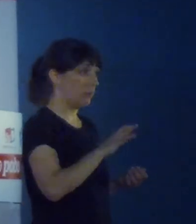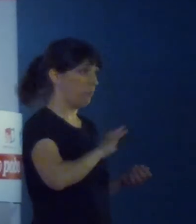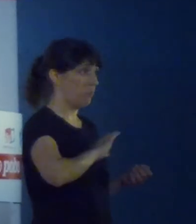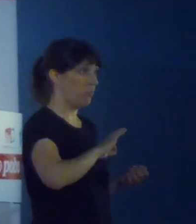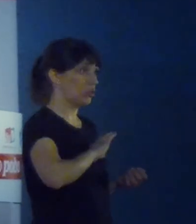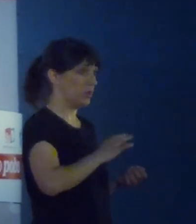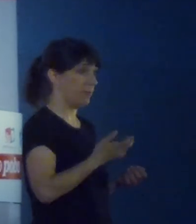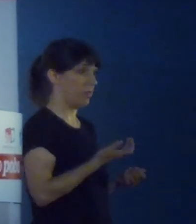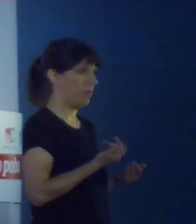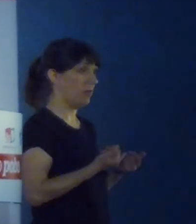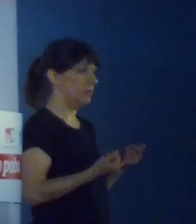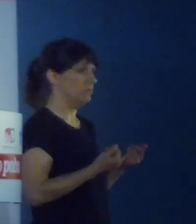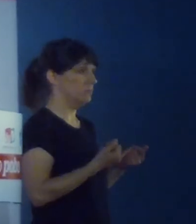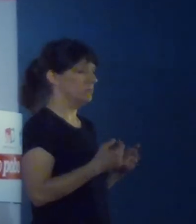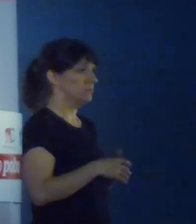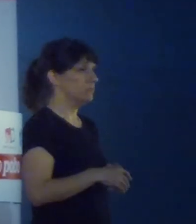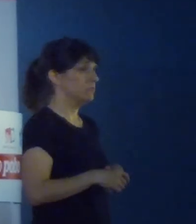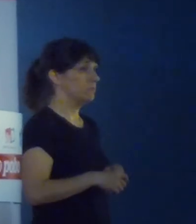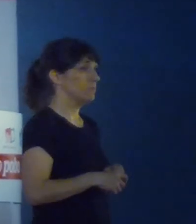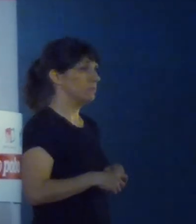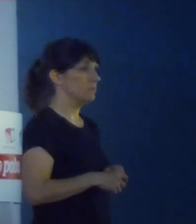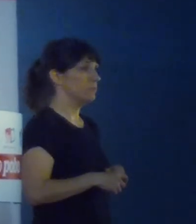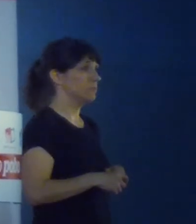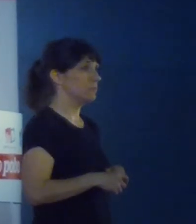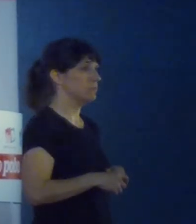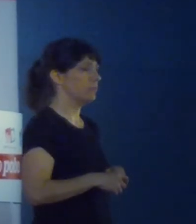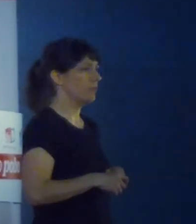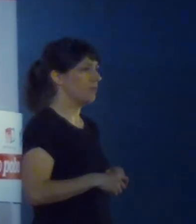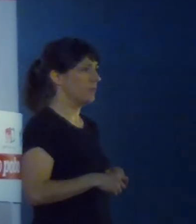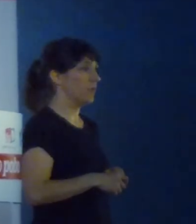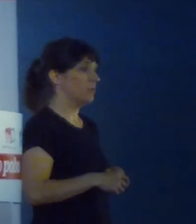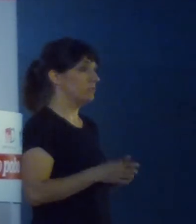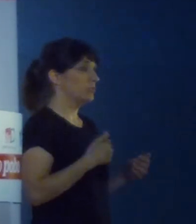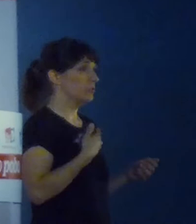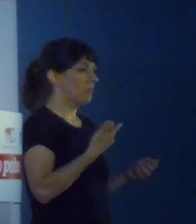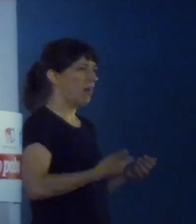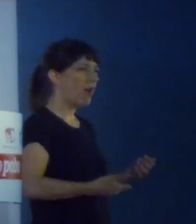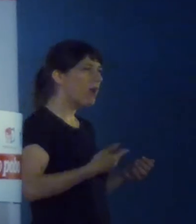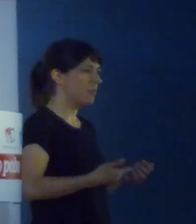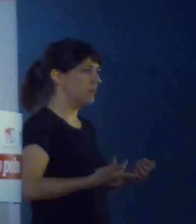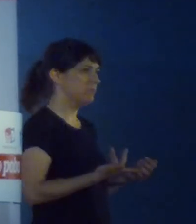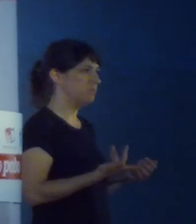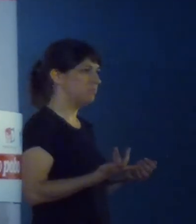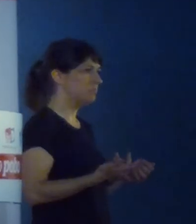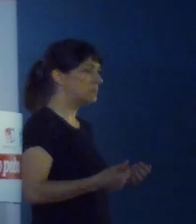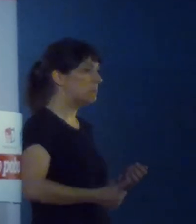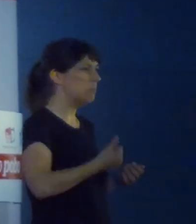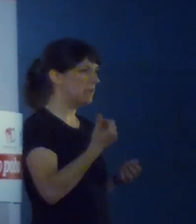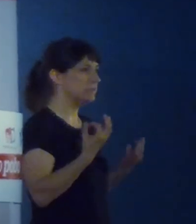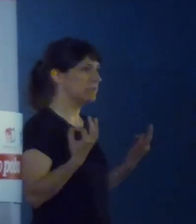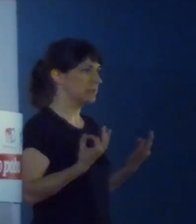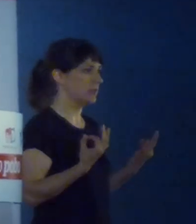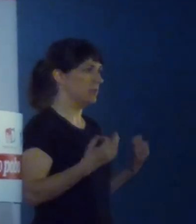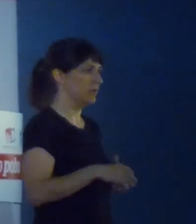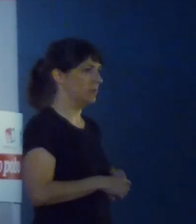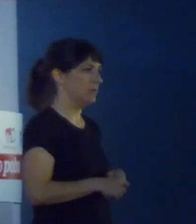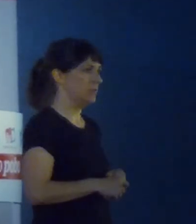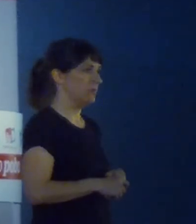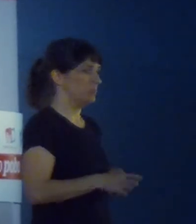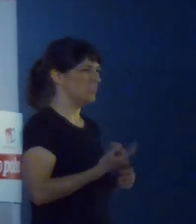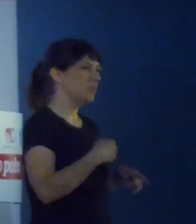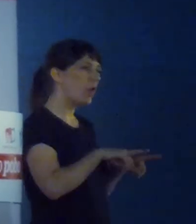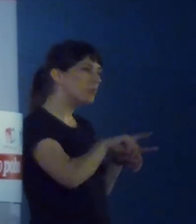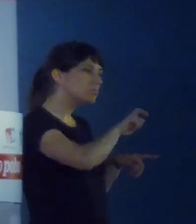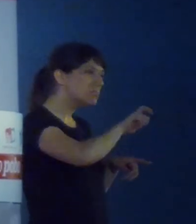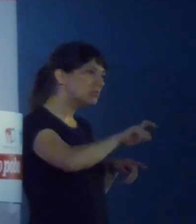de esta situación de que estoy hablando, que me parece que es lo más grave, y lo más grave de todo, tratarnos como esclavos, que